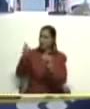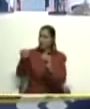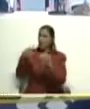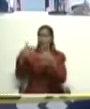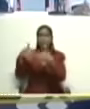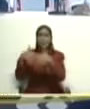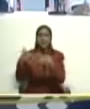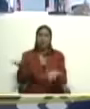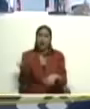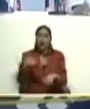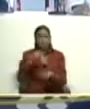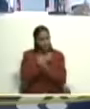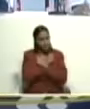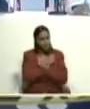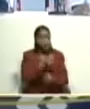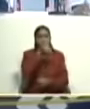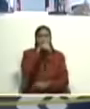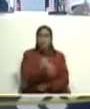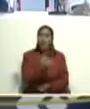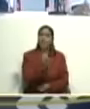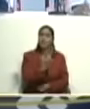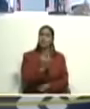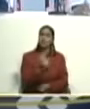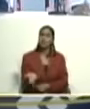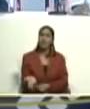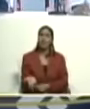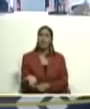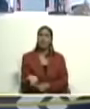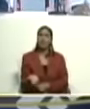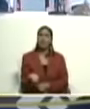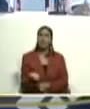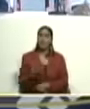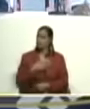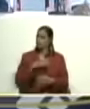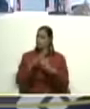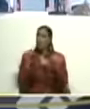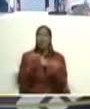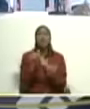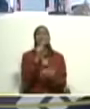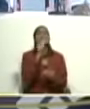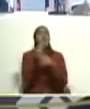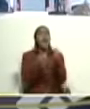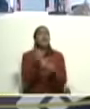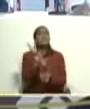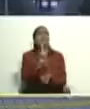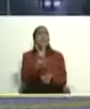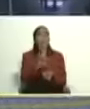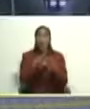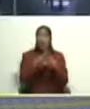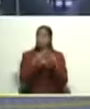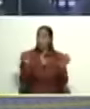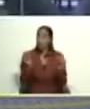que aman a Venezuela. A Venezuela la hacemos entre todos o entre todas,